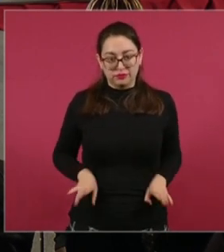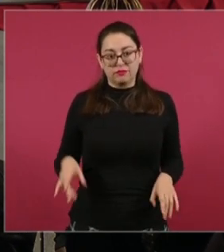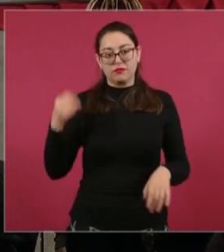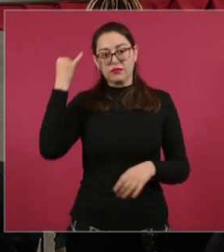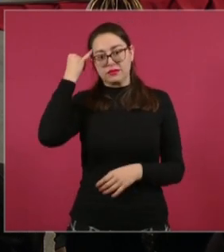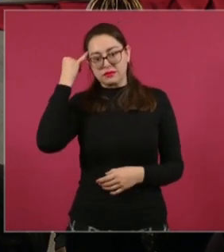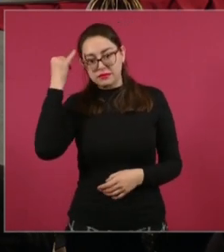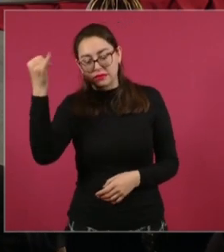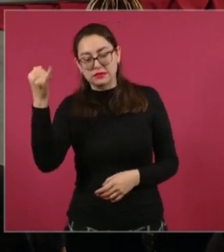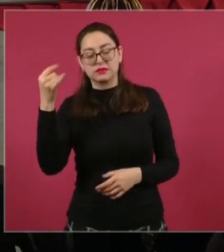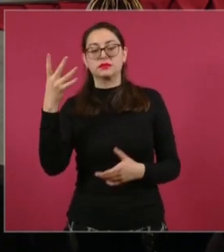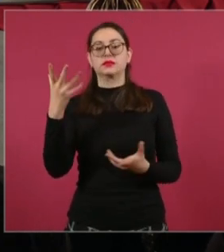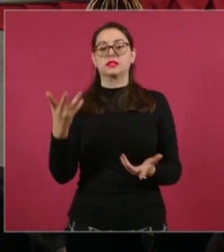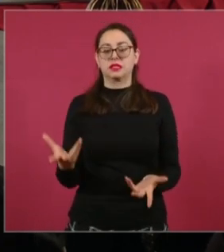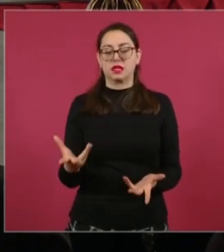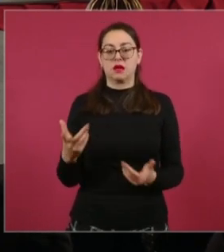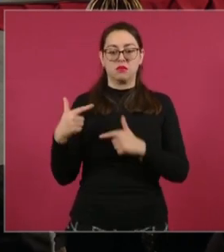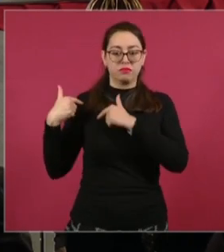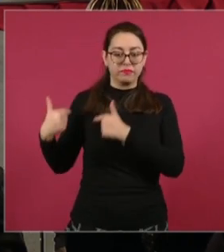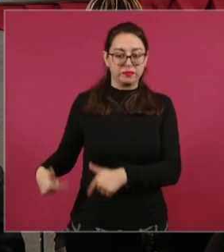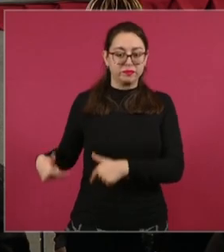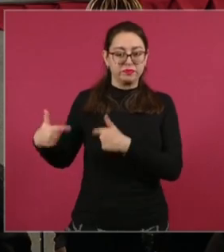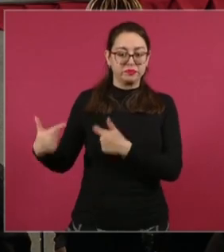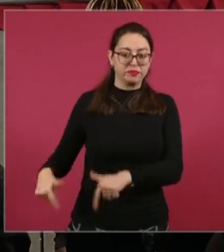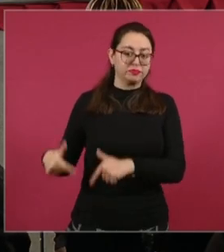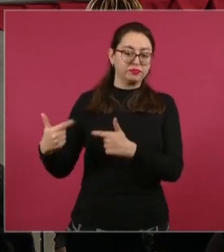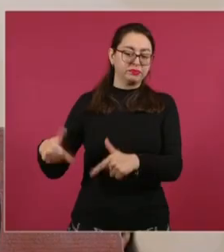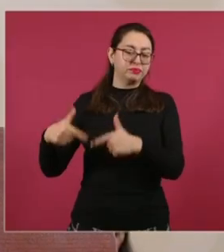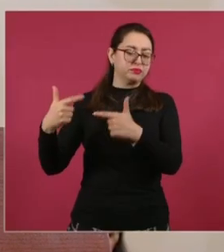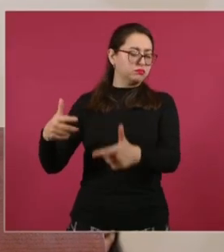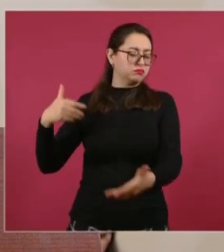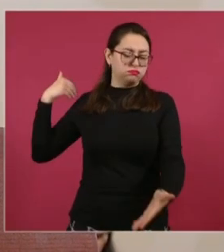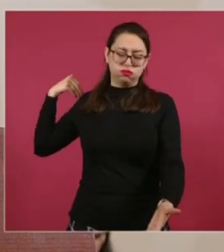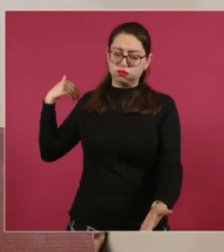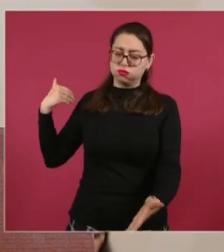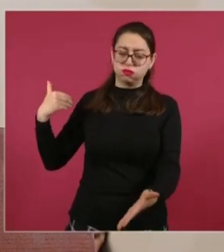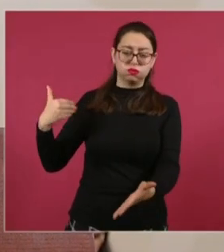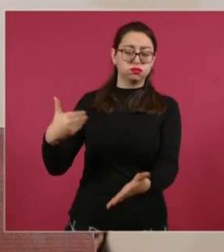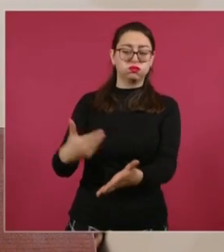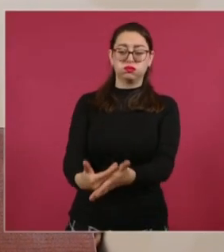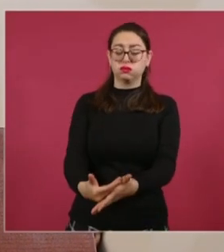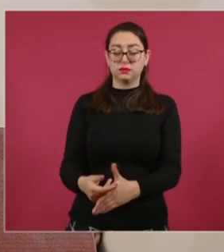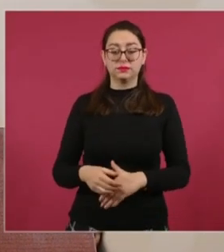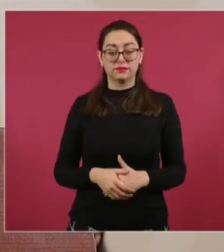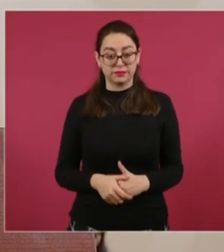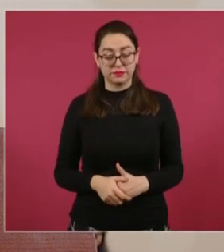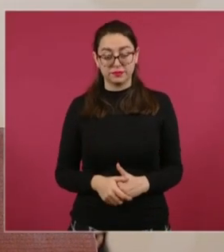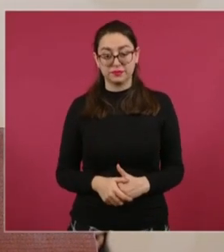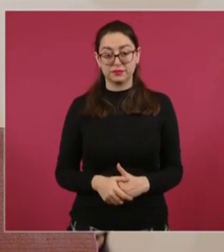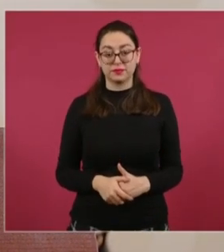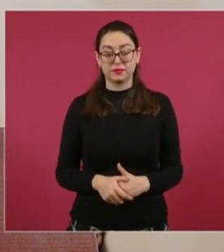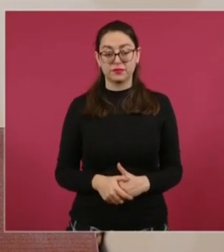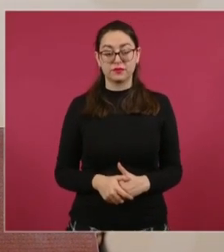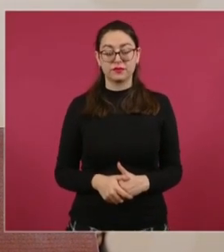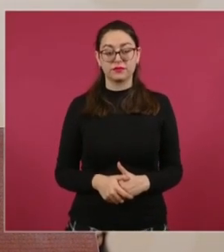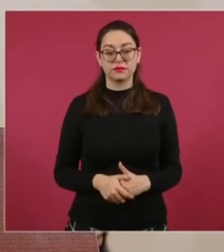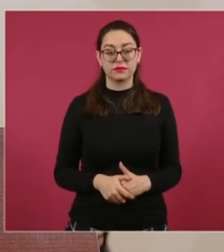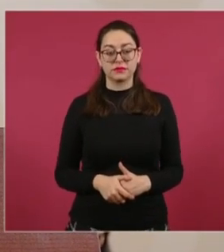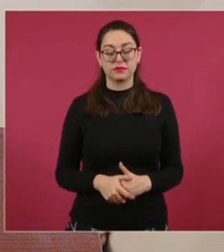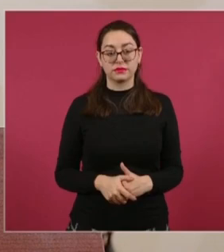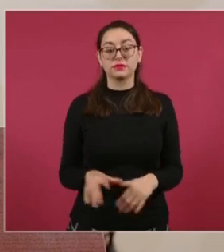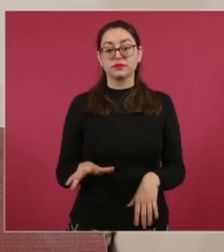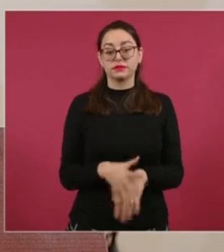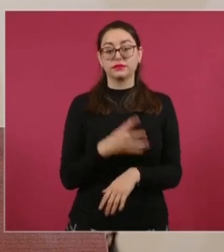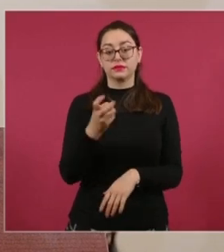de generaciones milenarias, por eso hablo